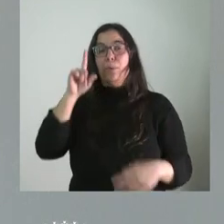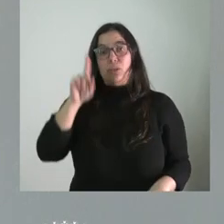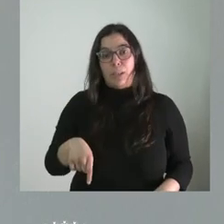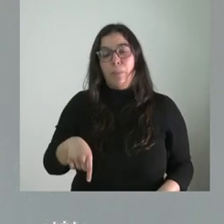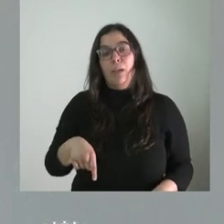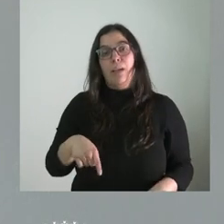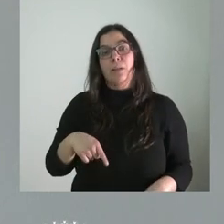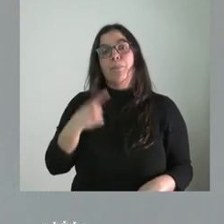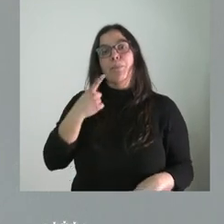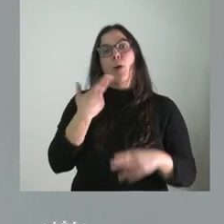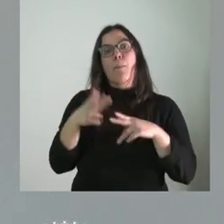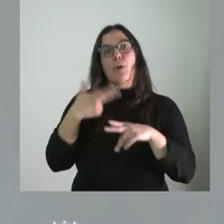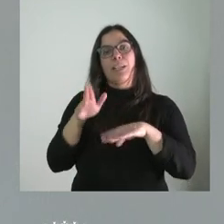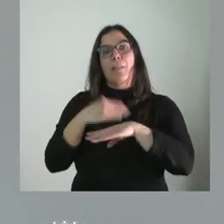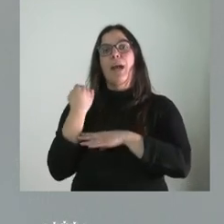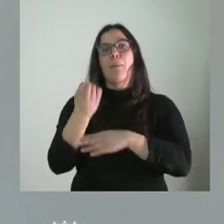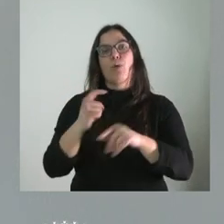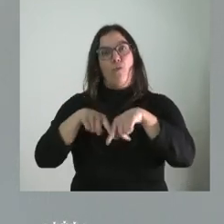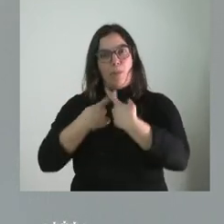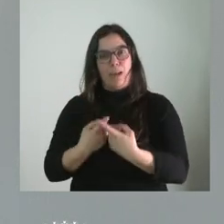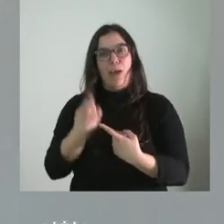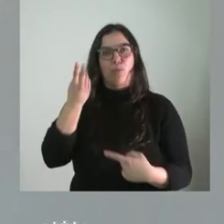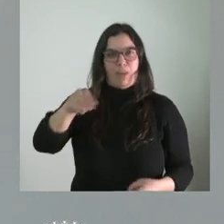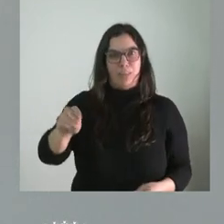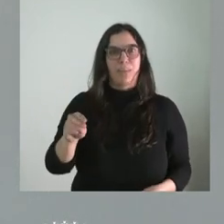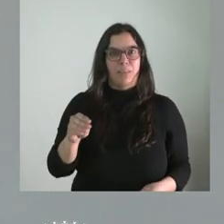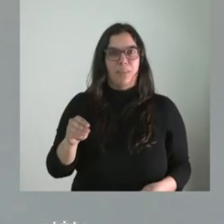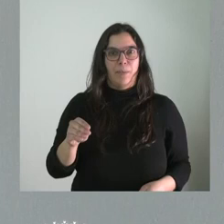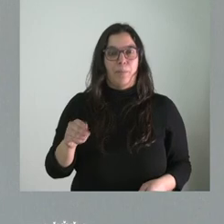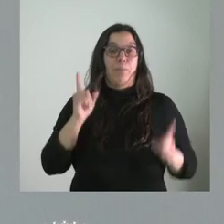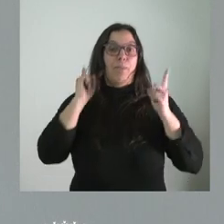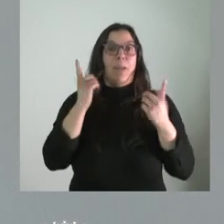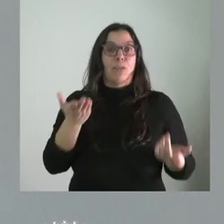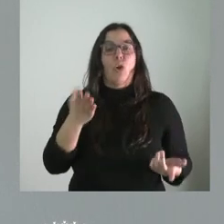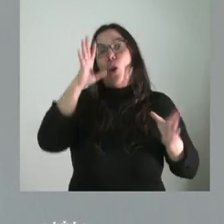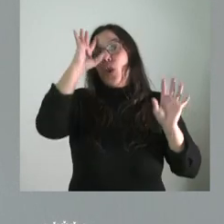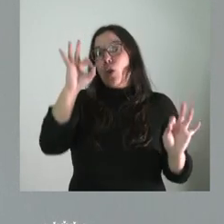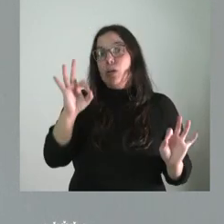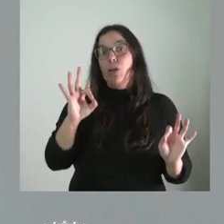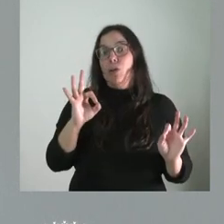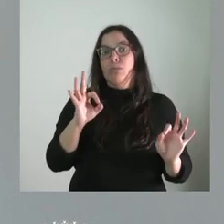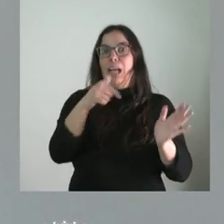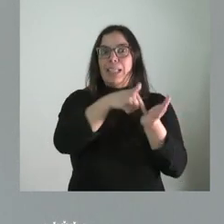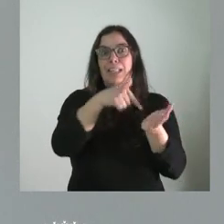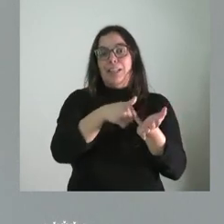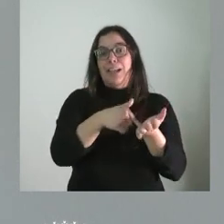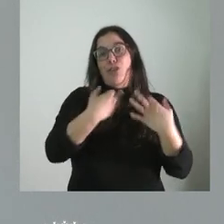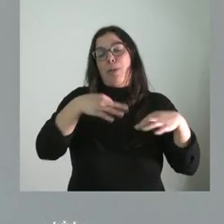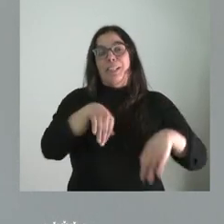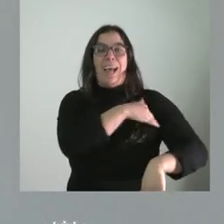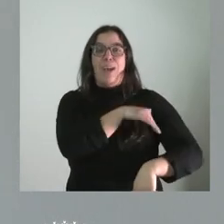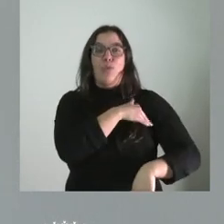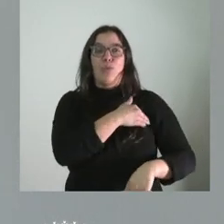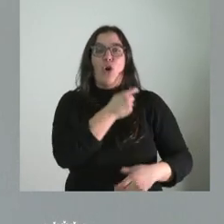elemento más de políticas de apoyo a las familias en este caso lógicamente muchas de estas tasas son pagadas no por el